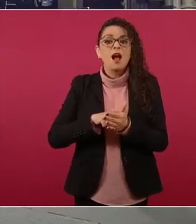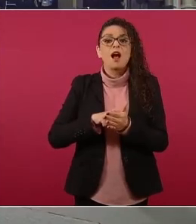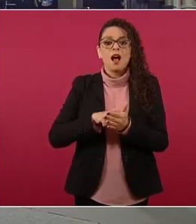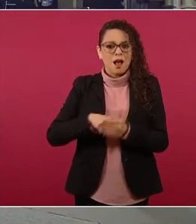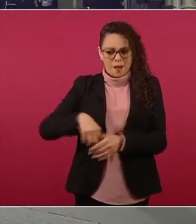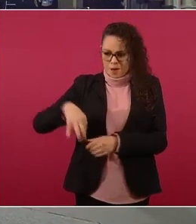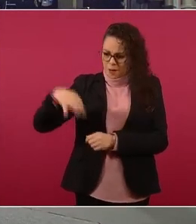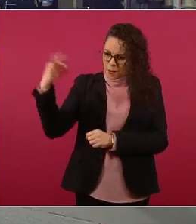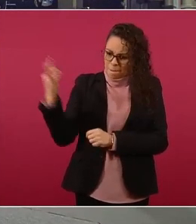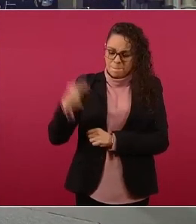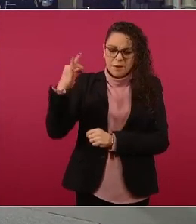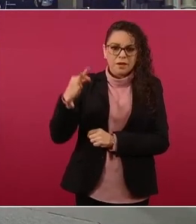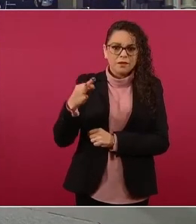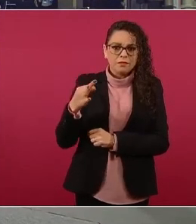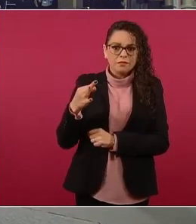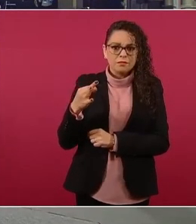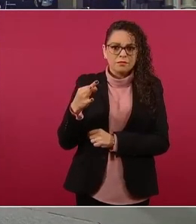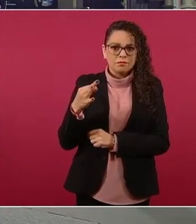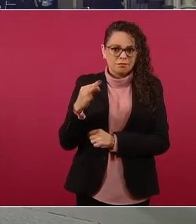acertadas.